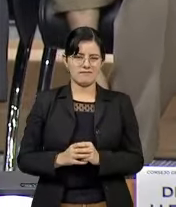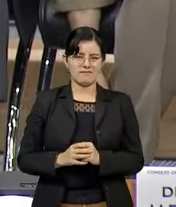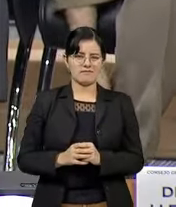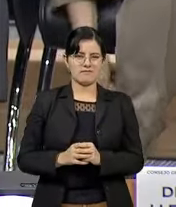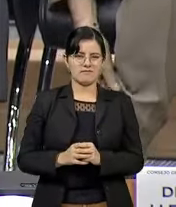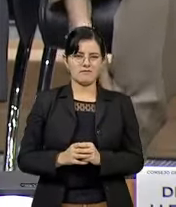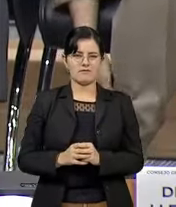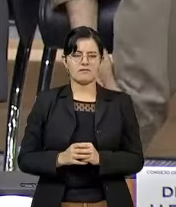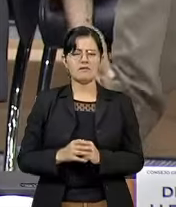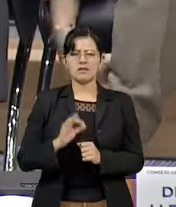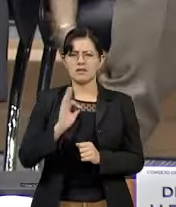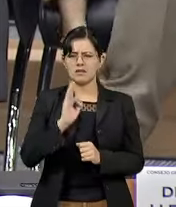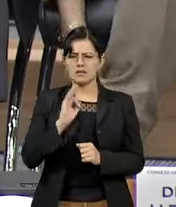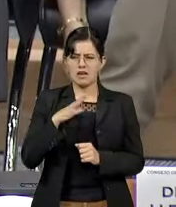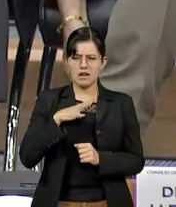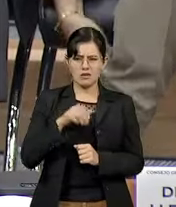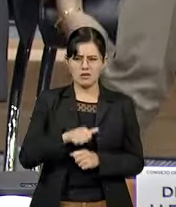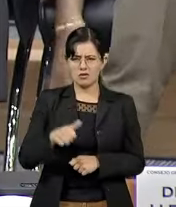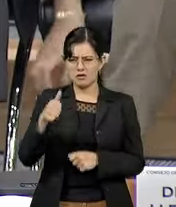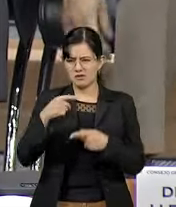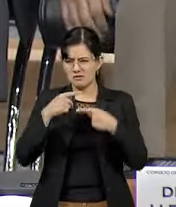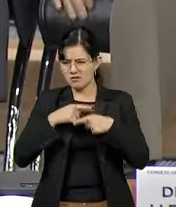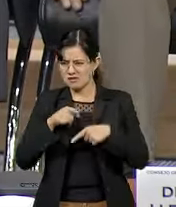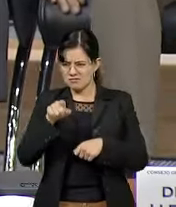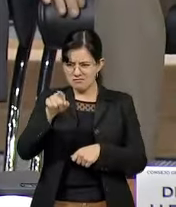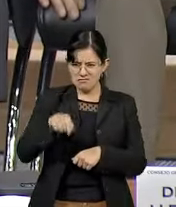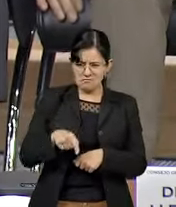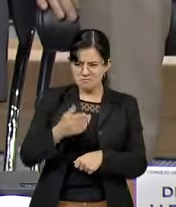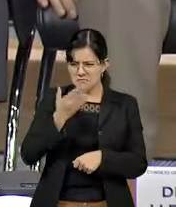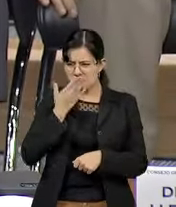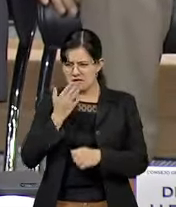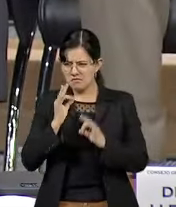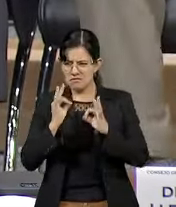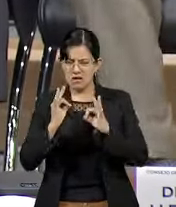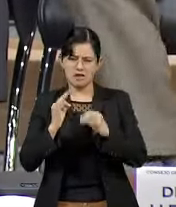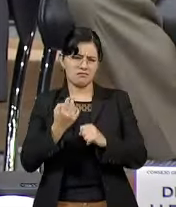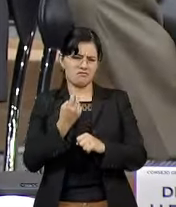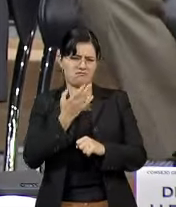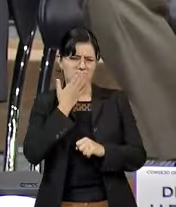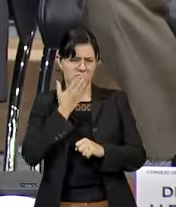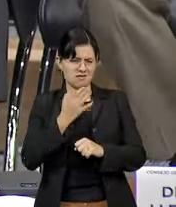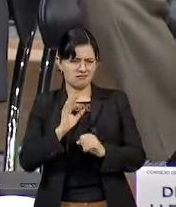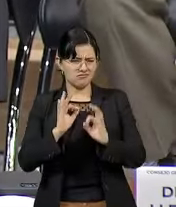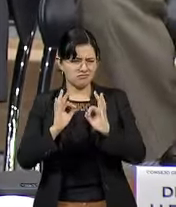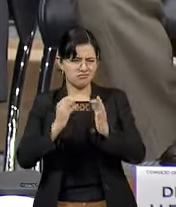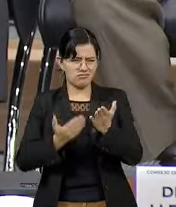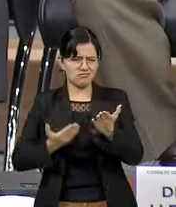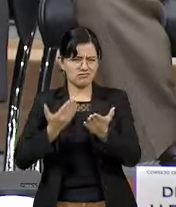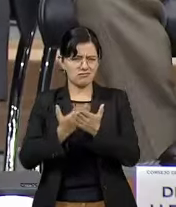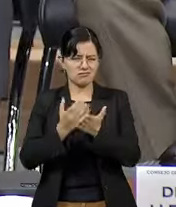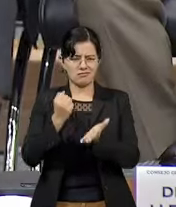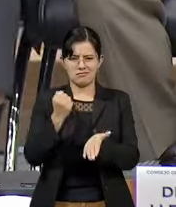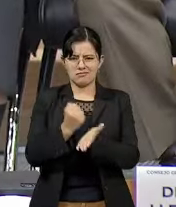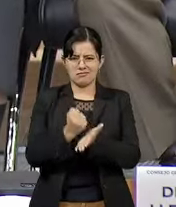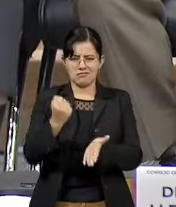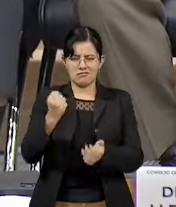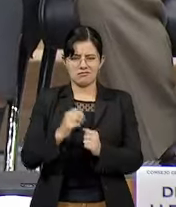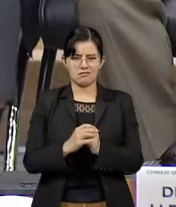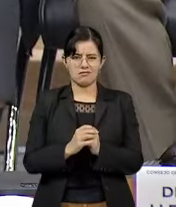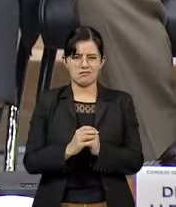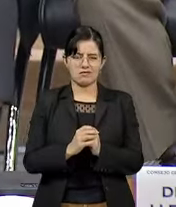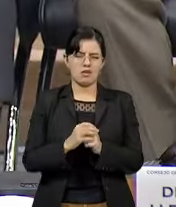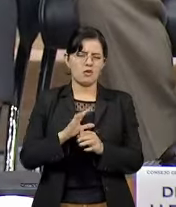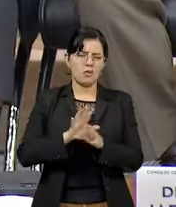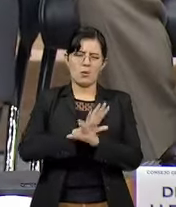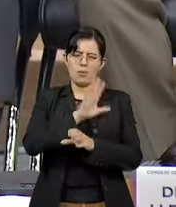maravilloso no magnífica la propuesta magnífico que lo hayan aprobado todo los elementos que se tenían que